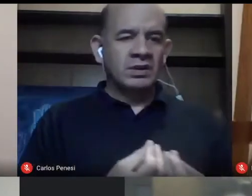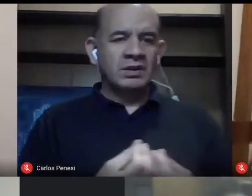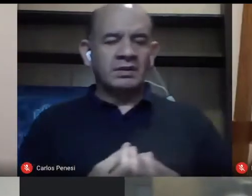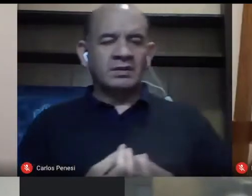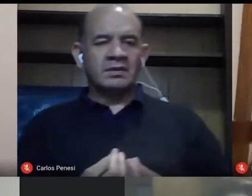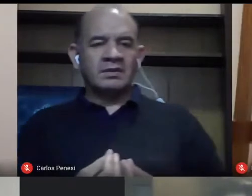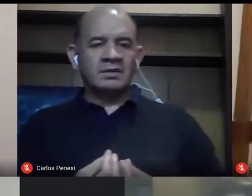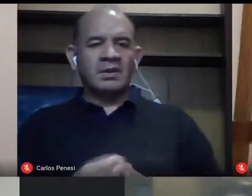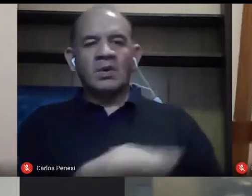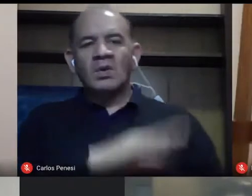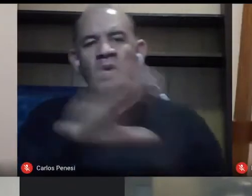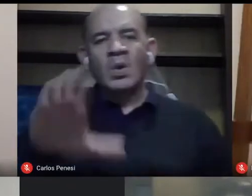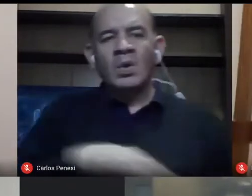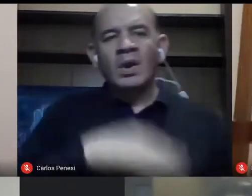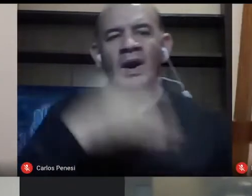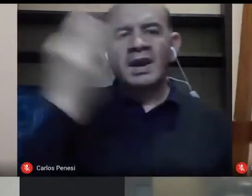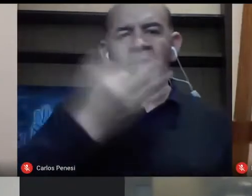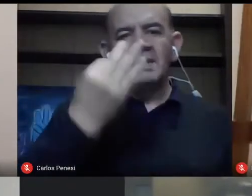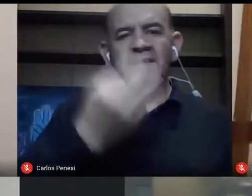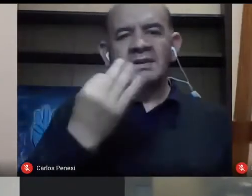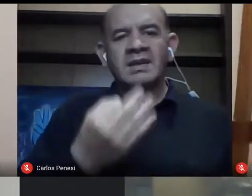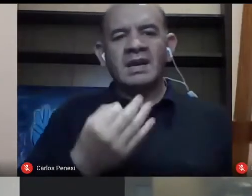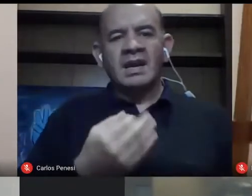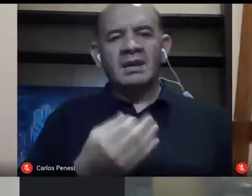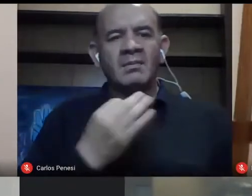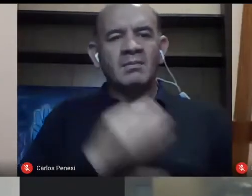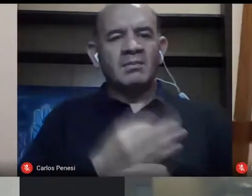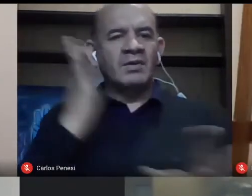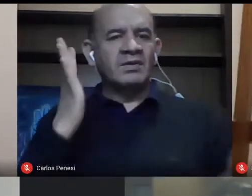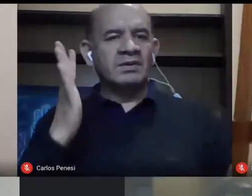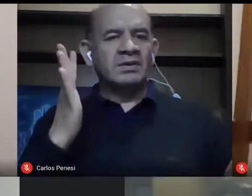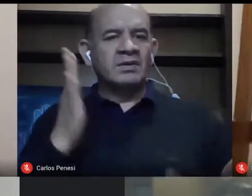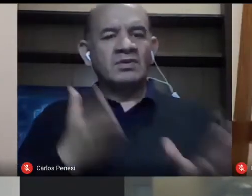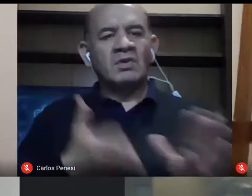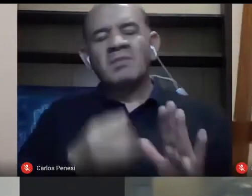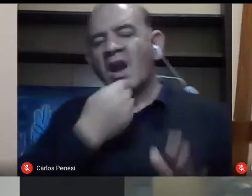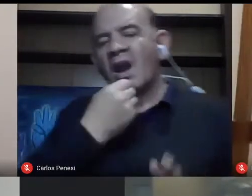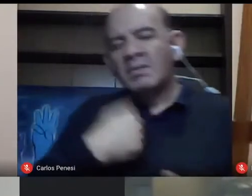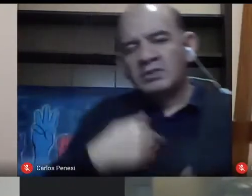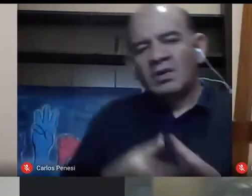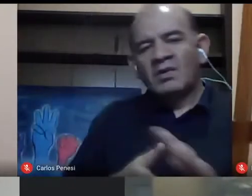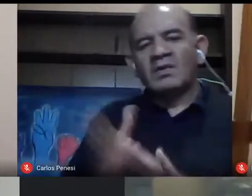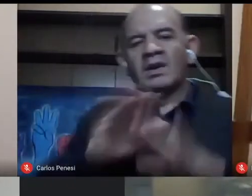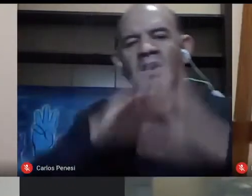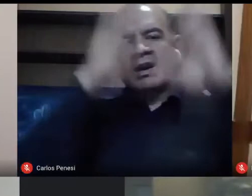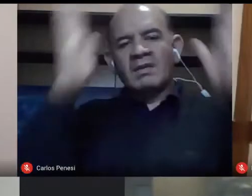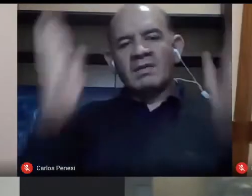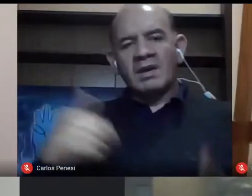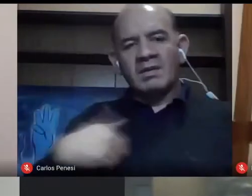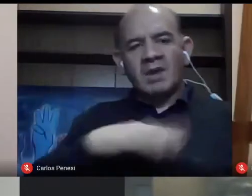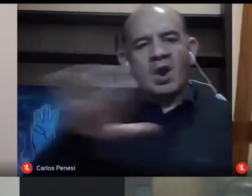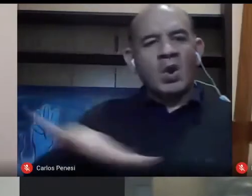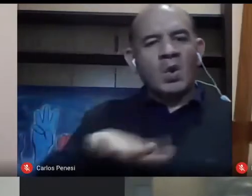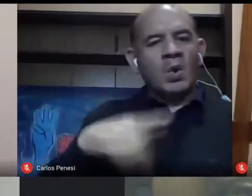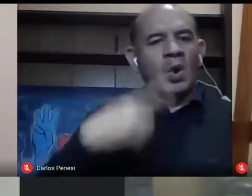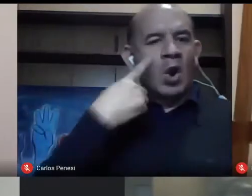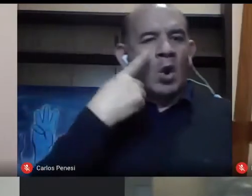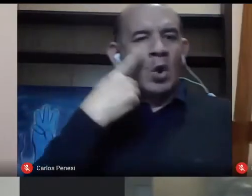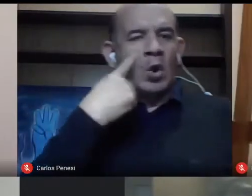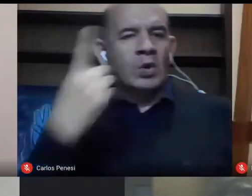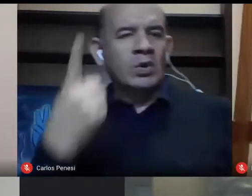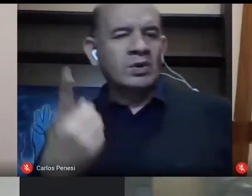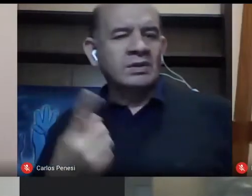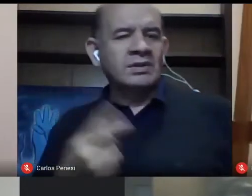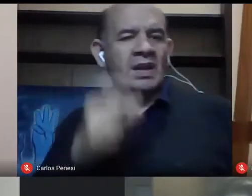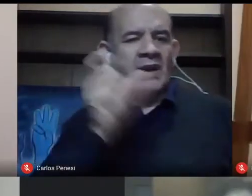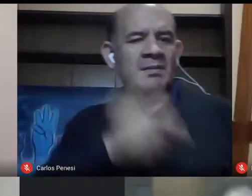una entidad autorizada o no. Yo voy a la biblioteca de mi barrio y la biblioteca conoce las entidades autorizadas y